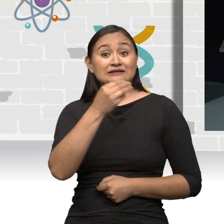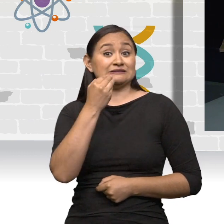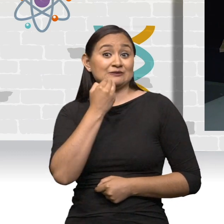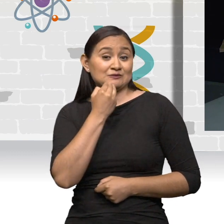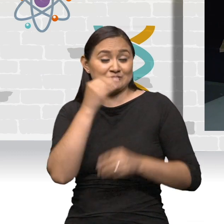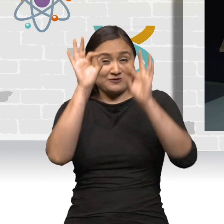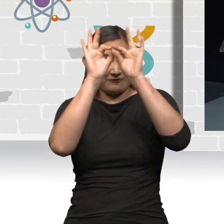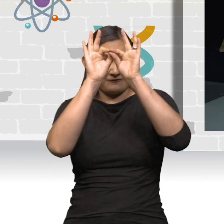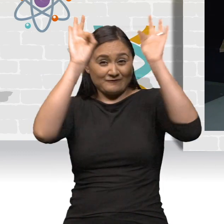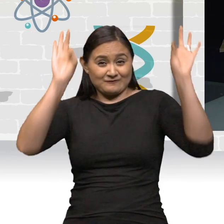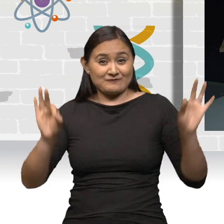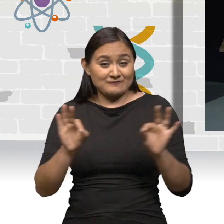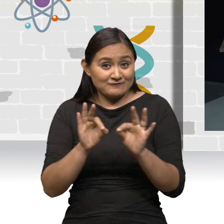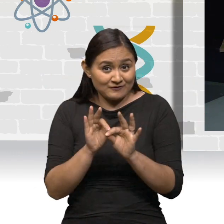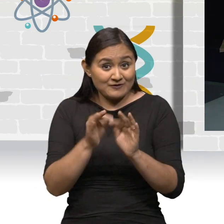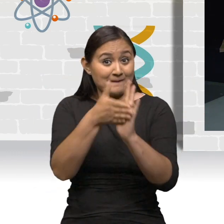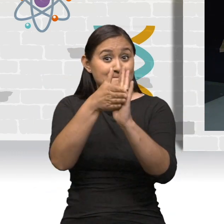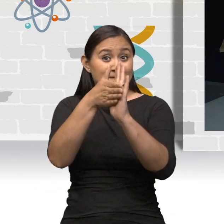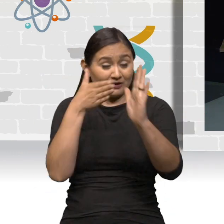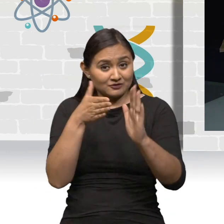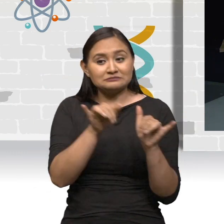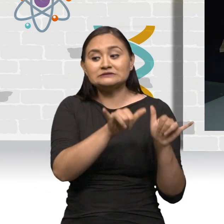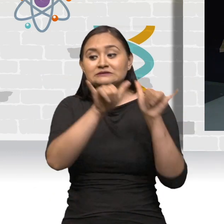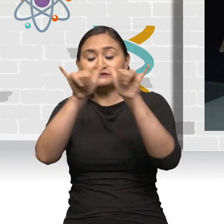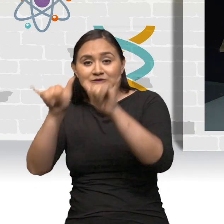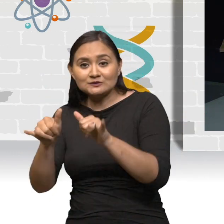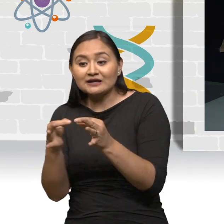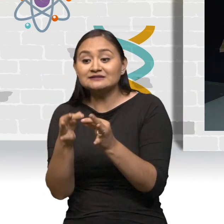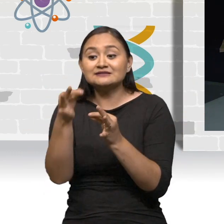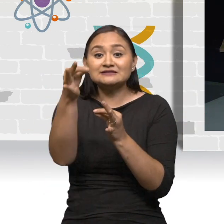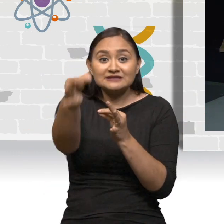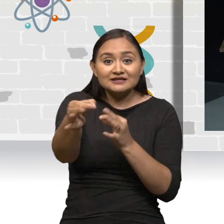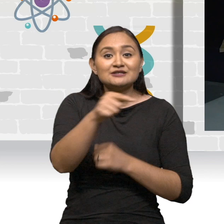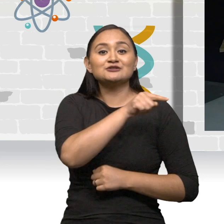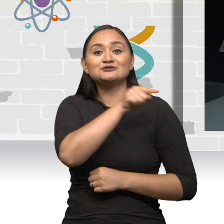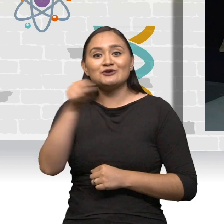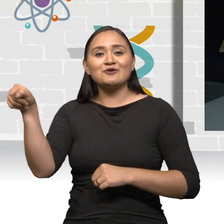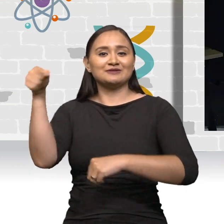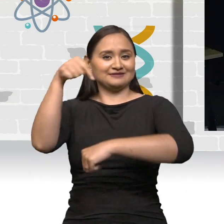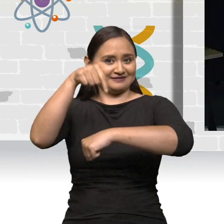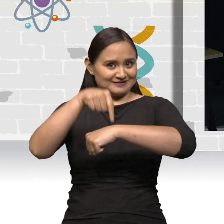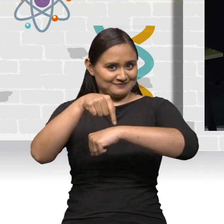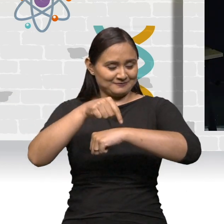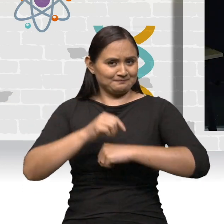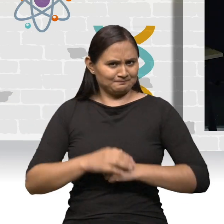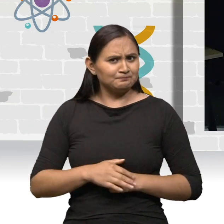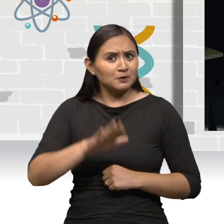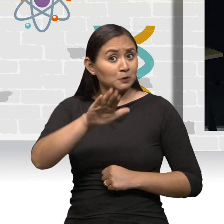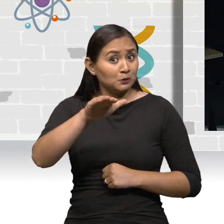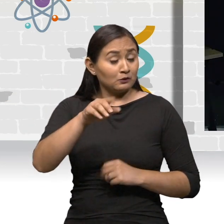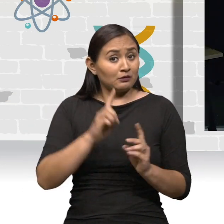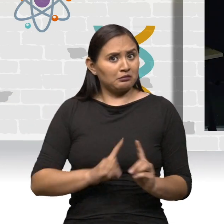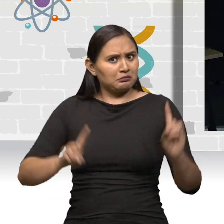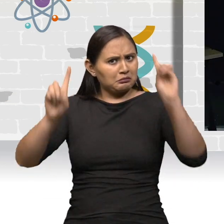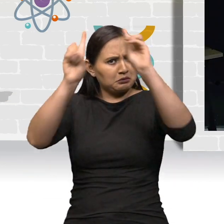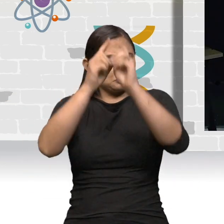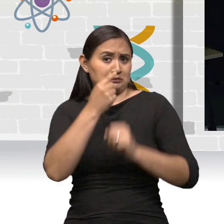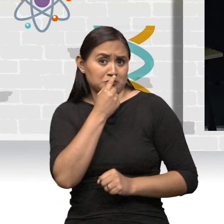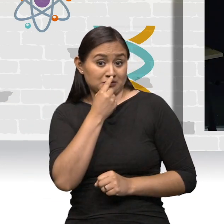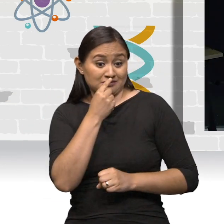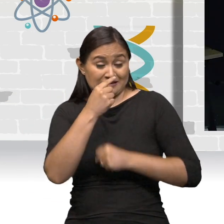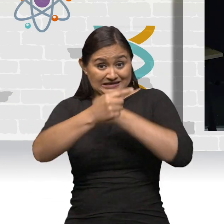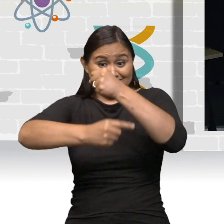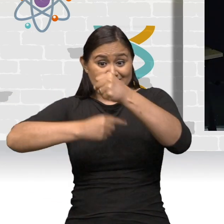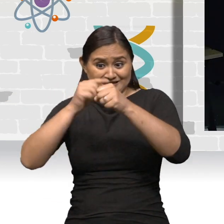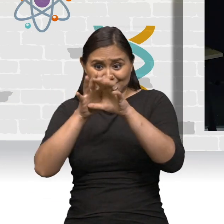ecuación principal de este movimiento es velocidad igual distancia sobre tiempo. Un dato muy curioso es que en